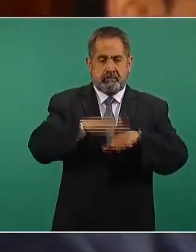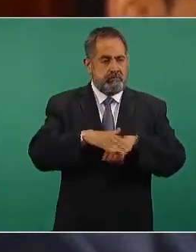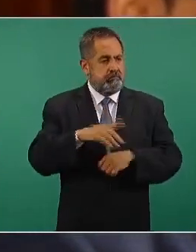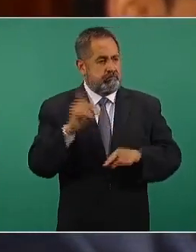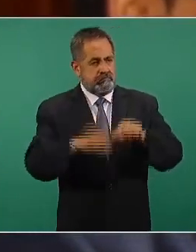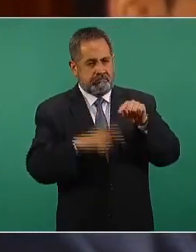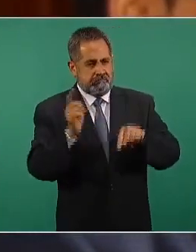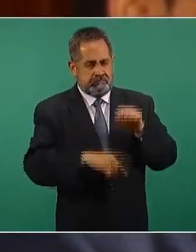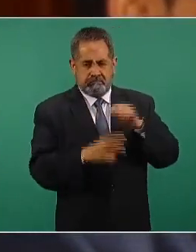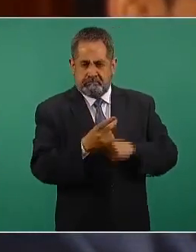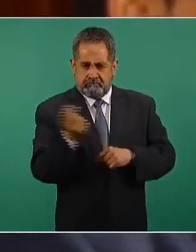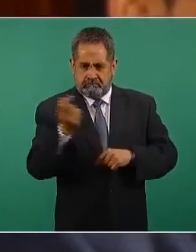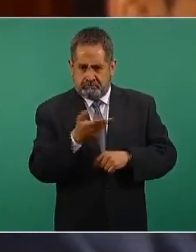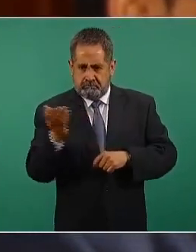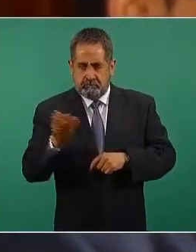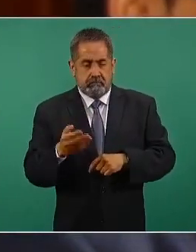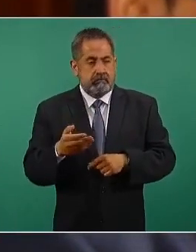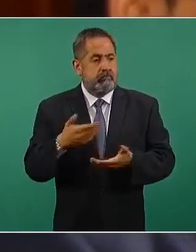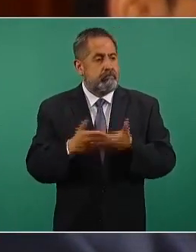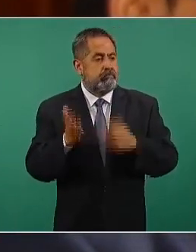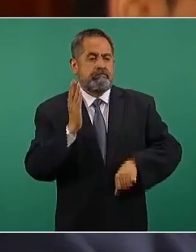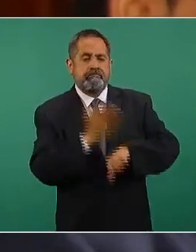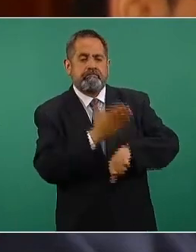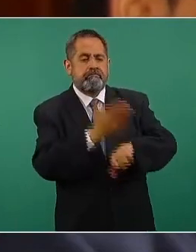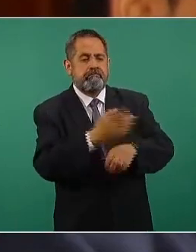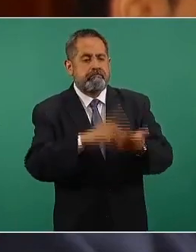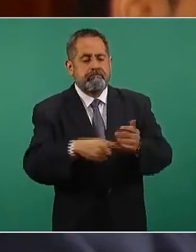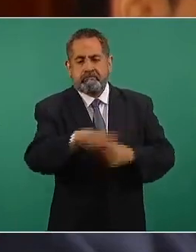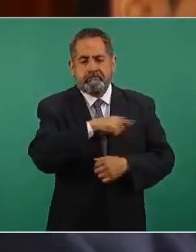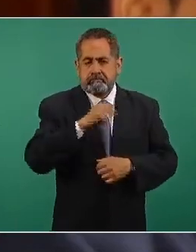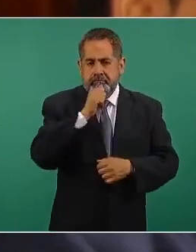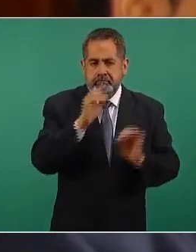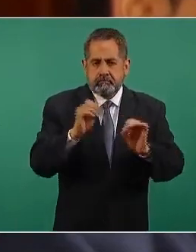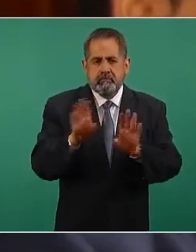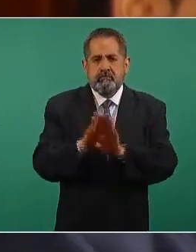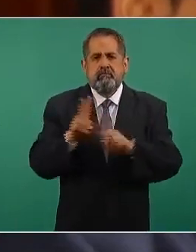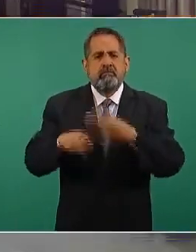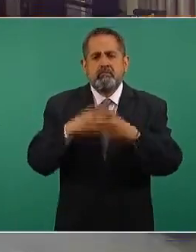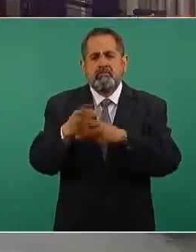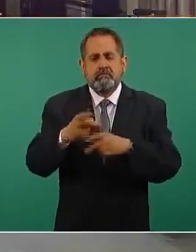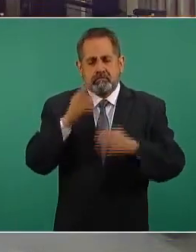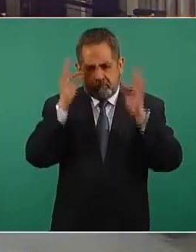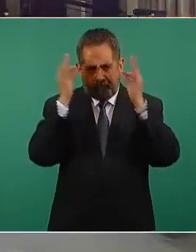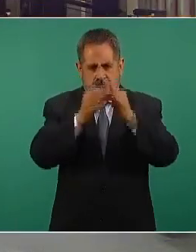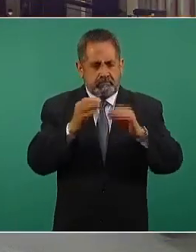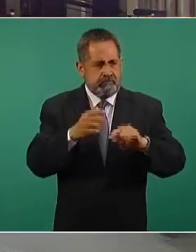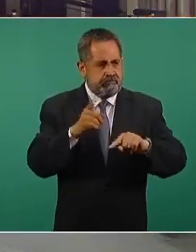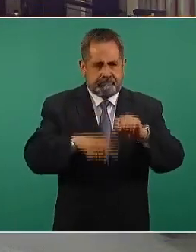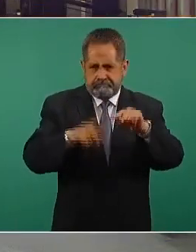el momento no ha habido pues castigos para estas personas. ¿Cómo va esta limpia en las aduanas, presidente? Sí,